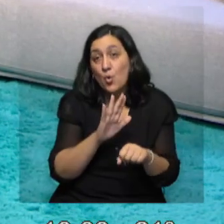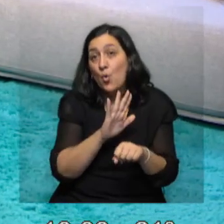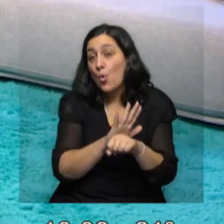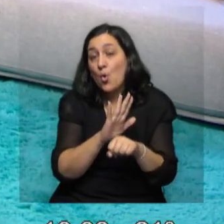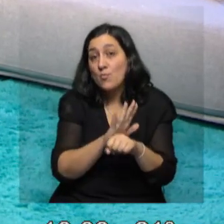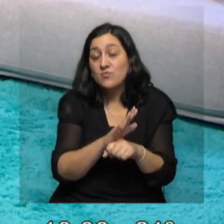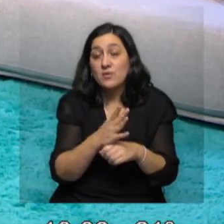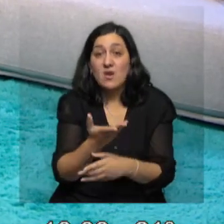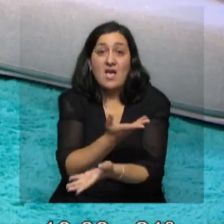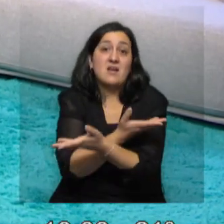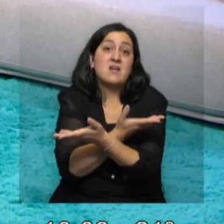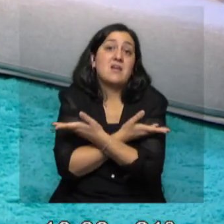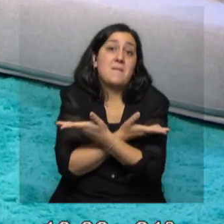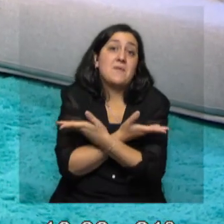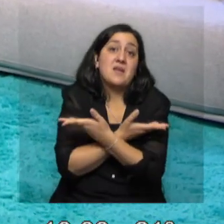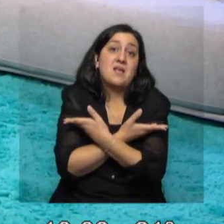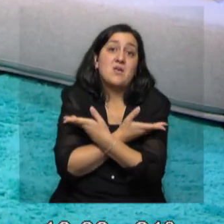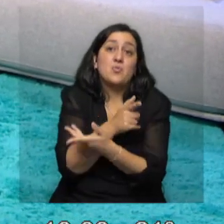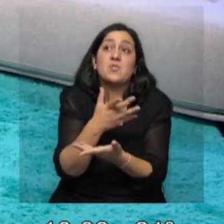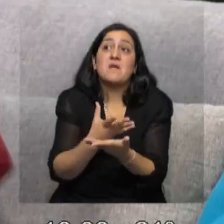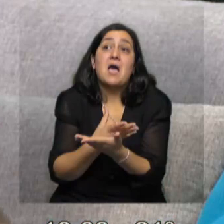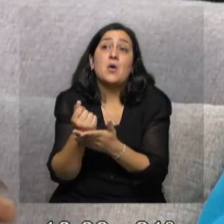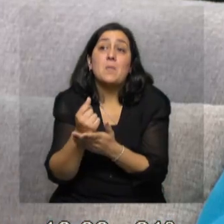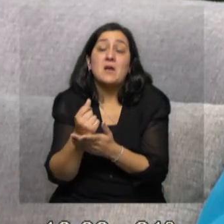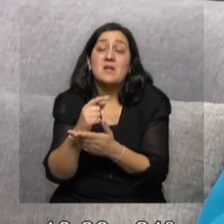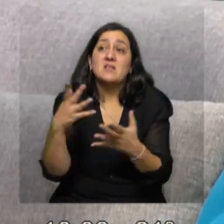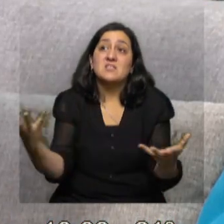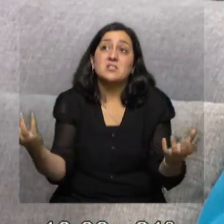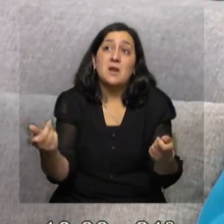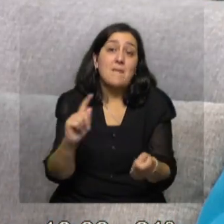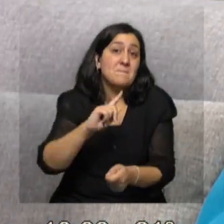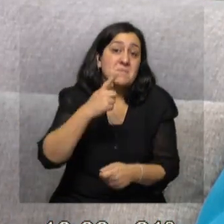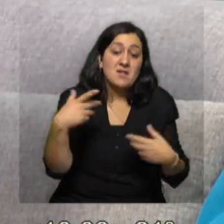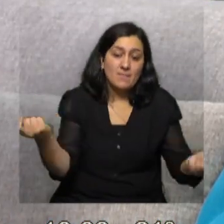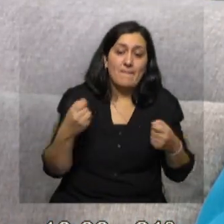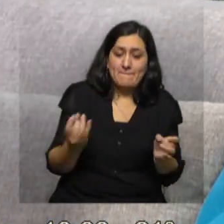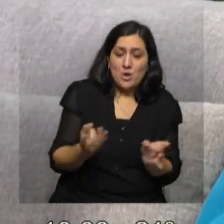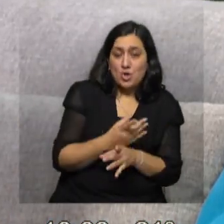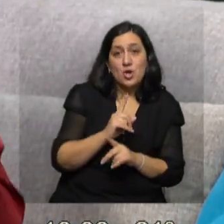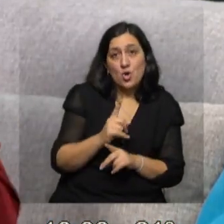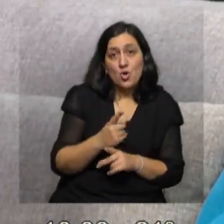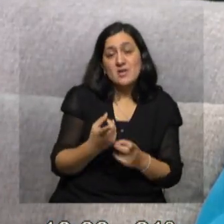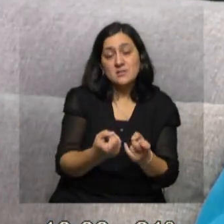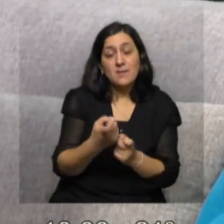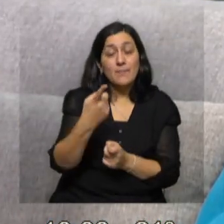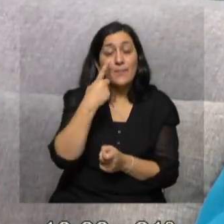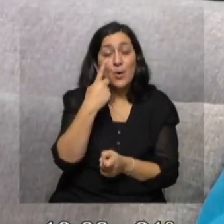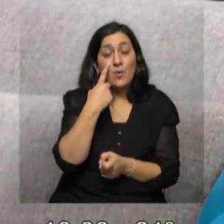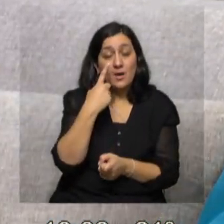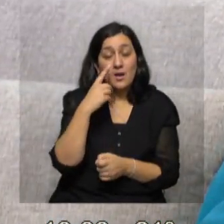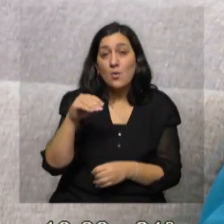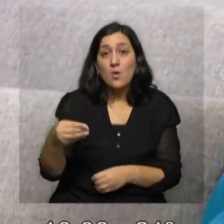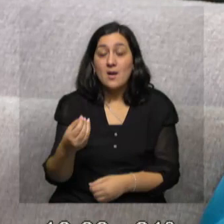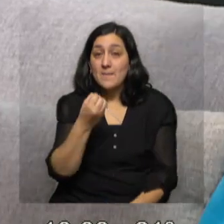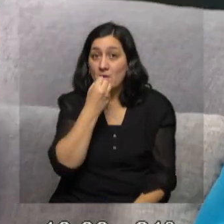una remera. ¿Ustedes van a comprarse una remera y se ponen la primera y se la llevan? No, necesitamos probar y ver cuál nos queda mejor.